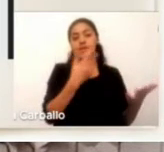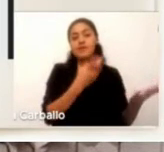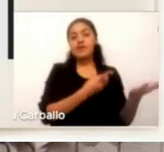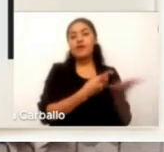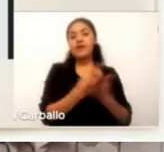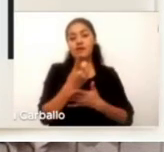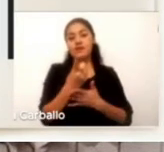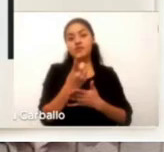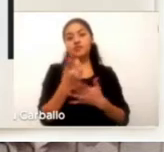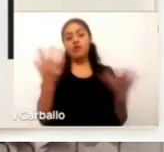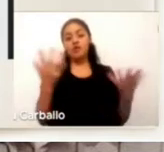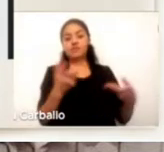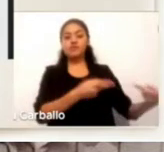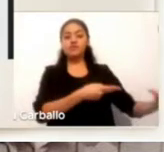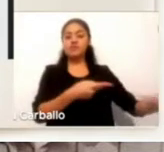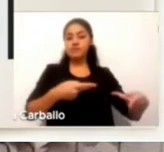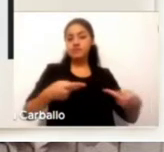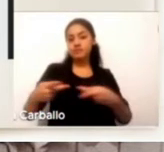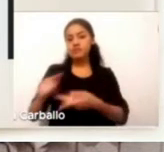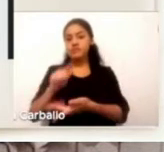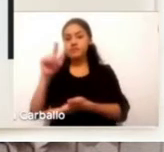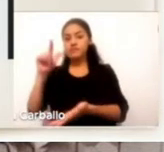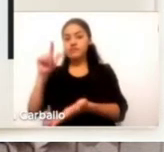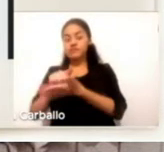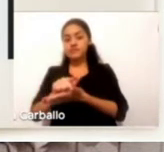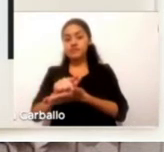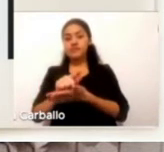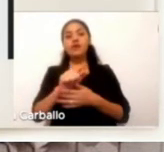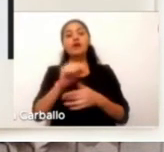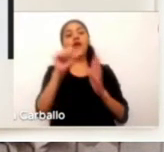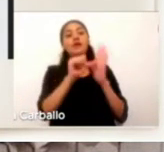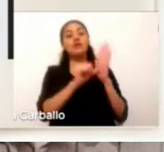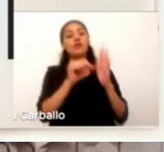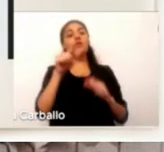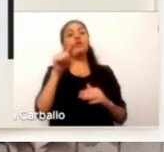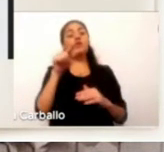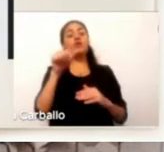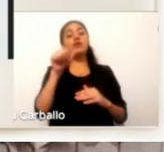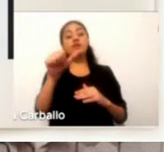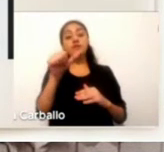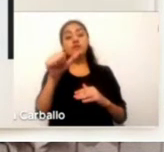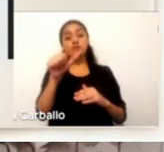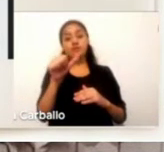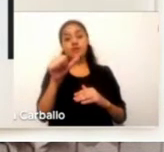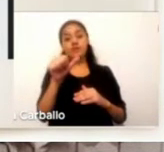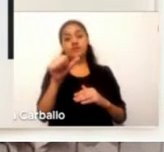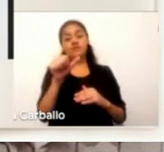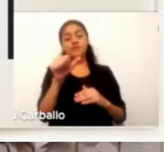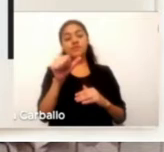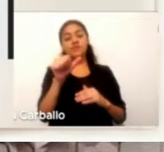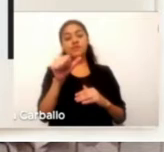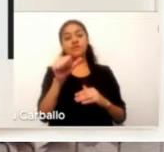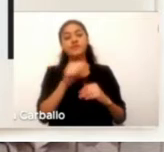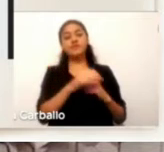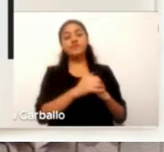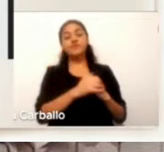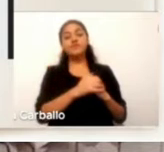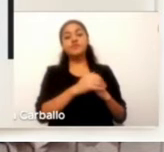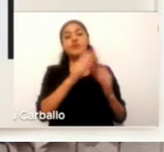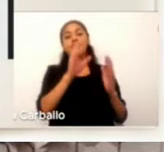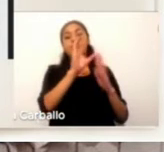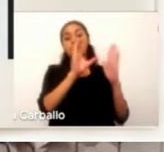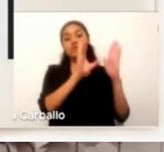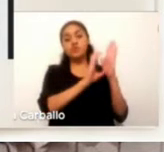debido proceso legal, consagrado en el artículo 16 de la Constitución Federal, sin que en autos exista prueba alguna que